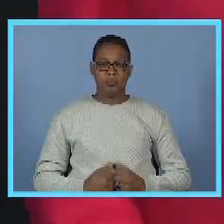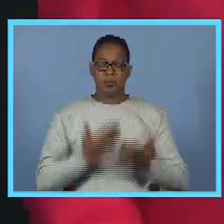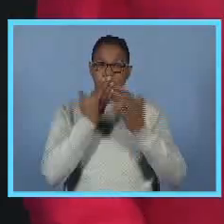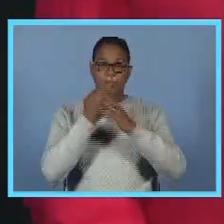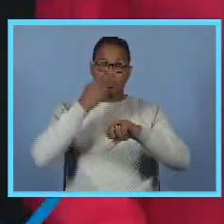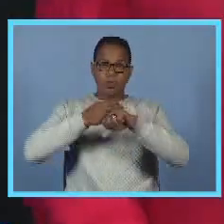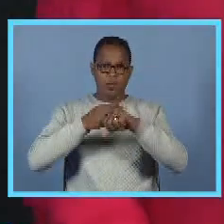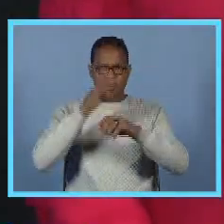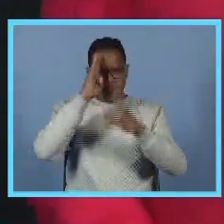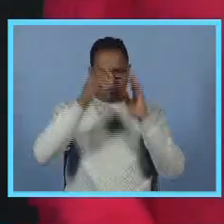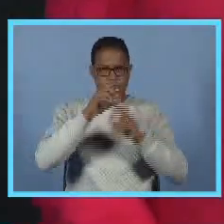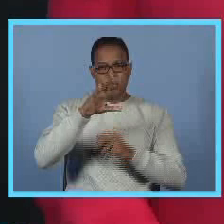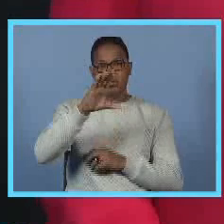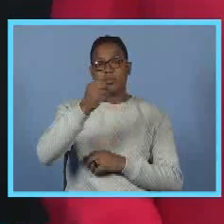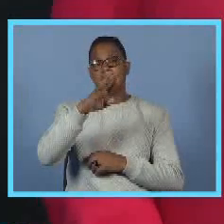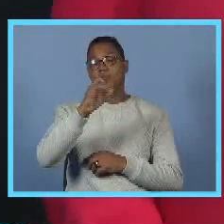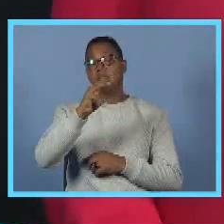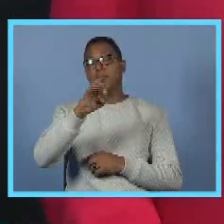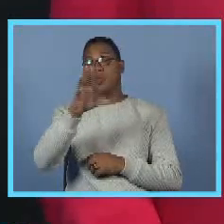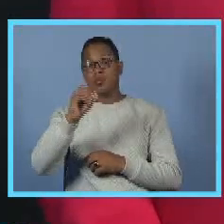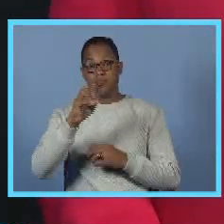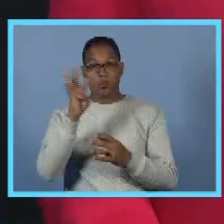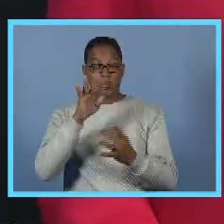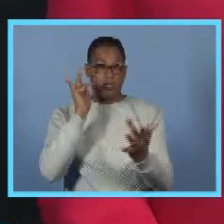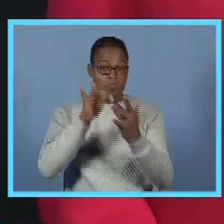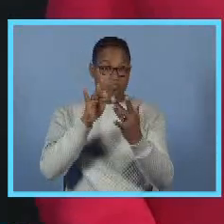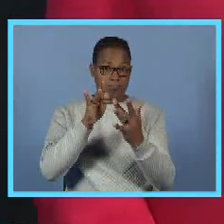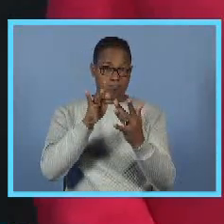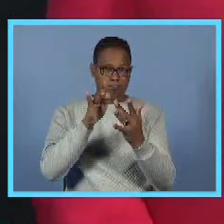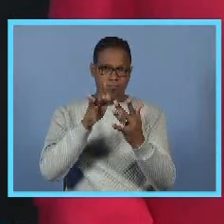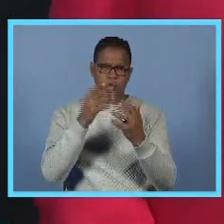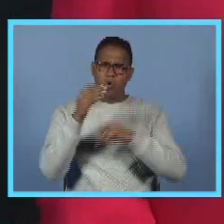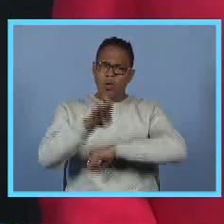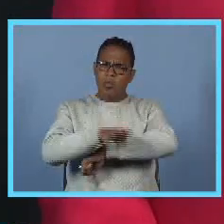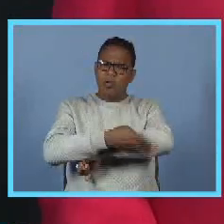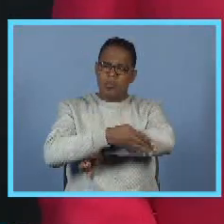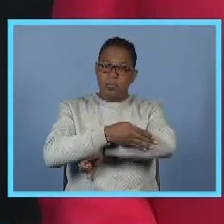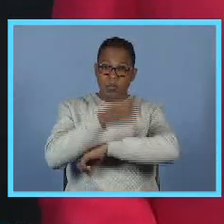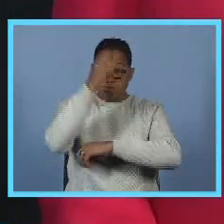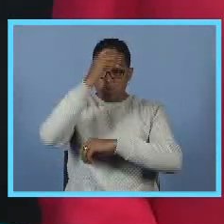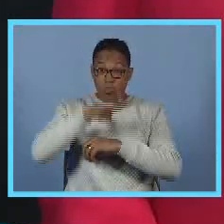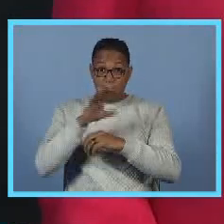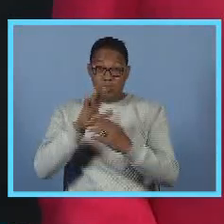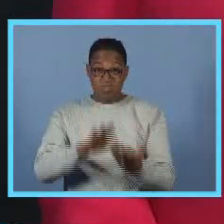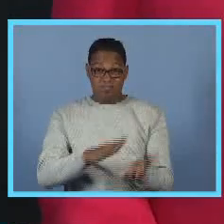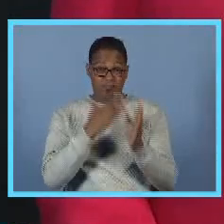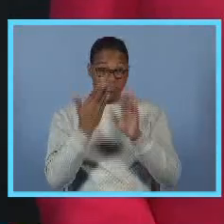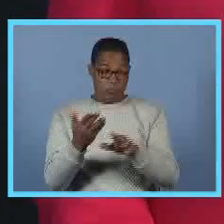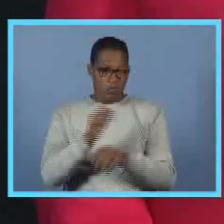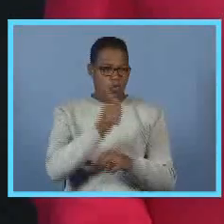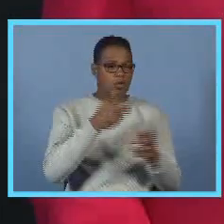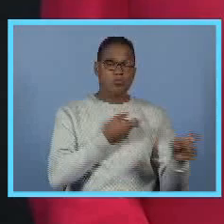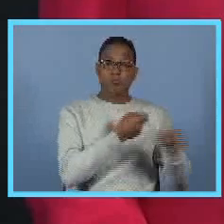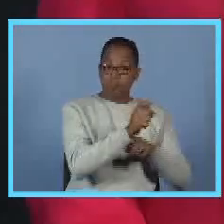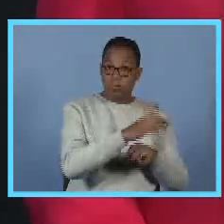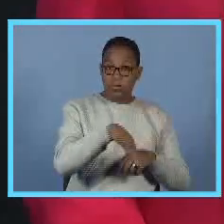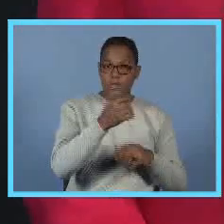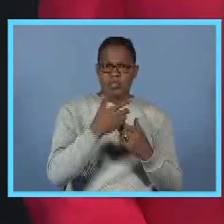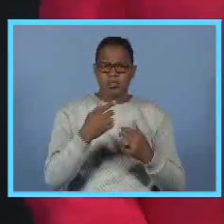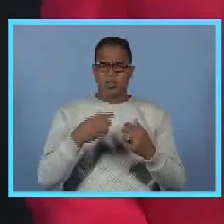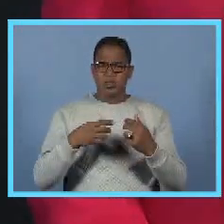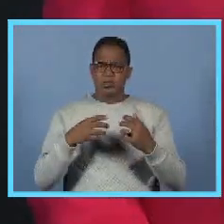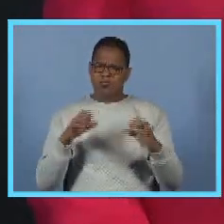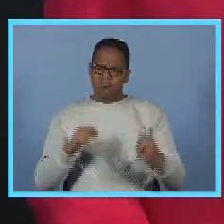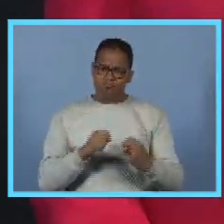tal? Buenas tardes. Le saluda a Charis Melo en el 4 Conecta. Durante la madrugada de hoy, un hombre resultó muerto y otro herido tras protagonizar